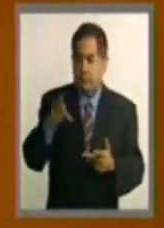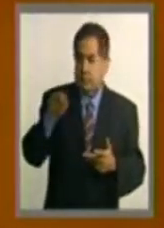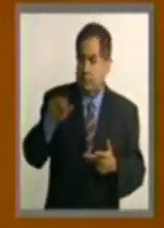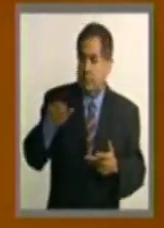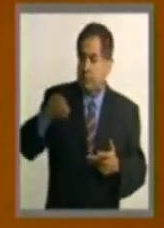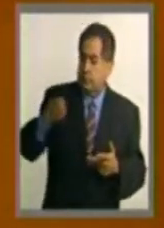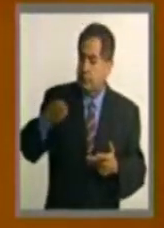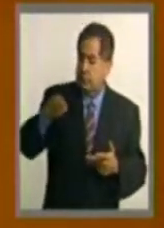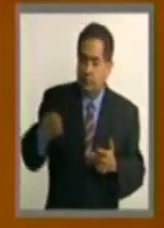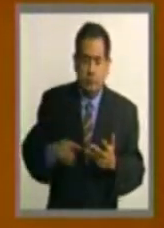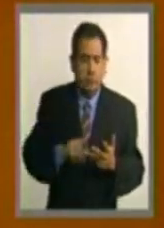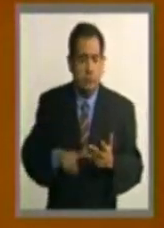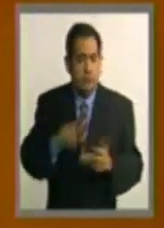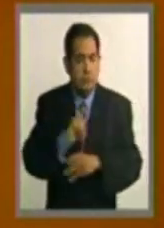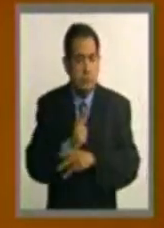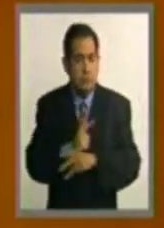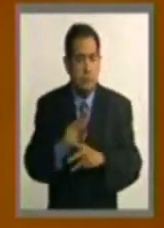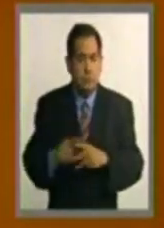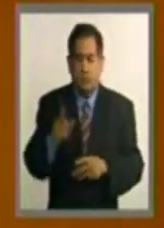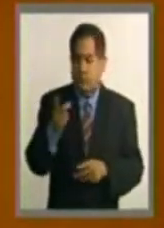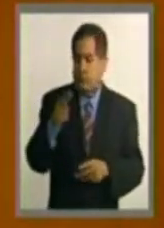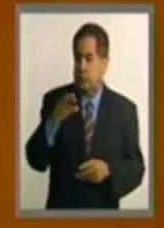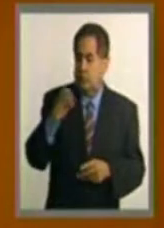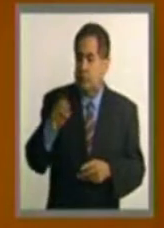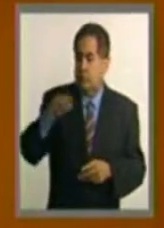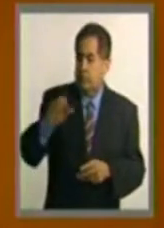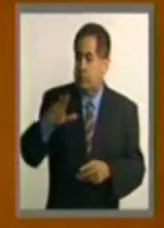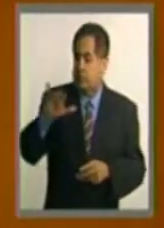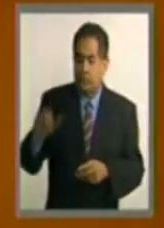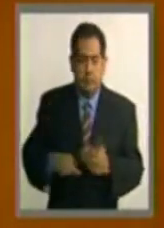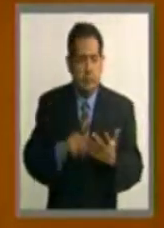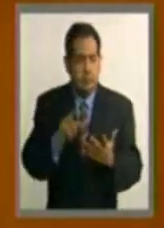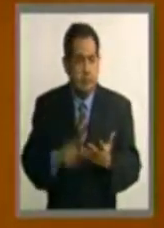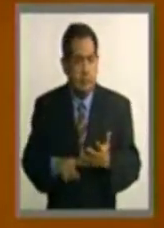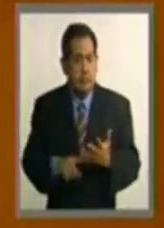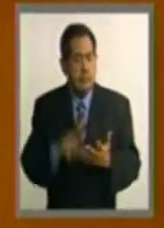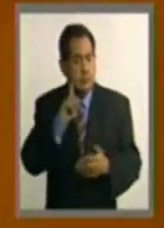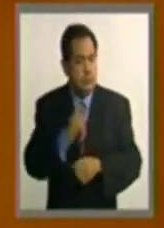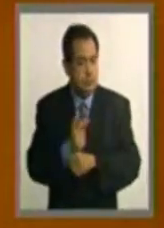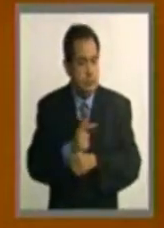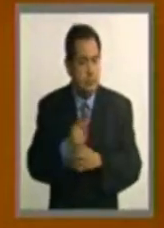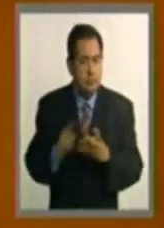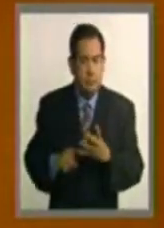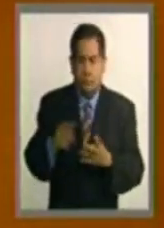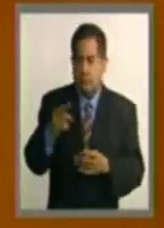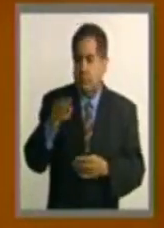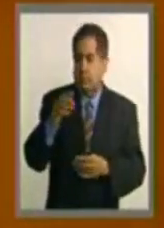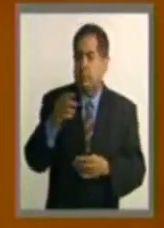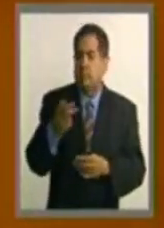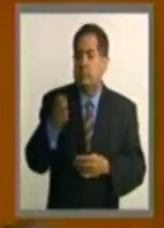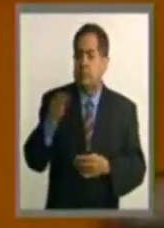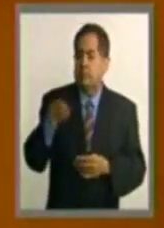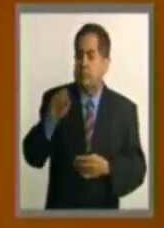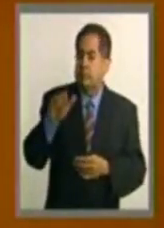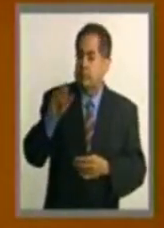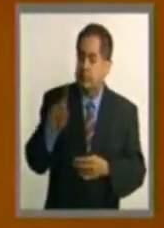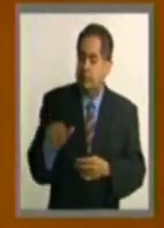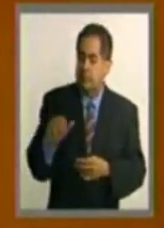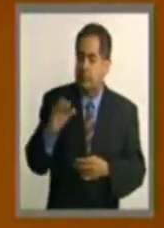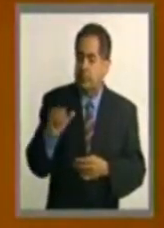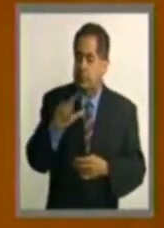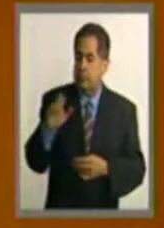Moreno, de la licenciada Dulce María Sauri Riancho y de la licenciada Hermelinda Tiburcio